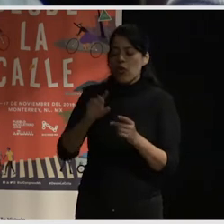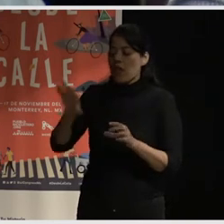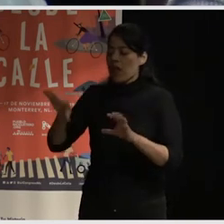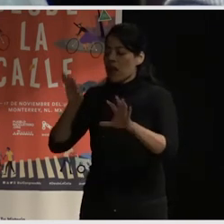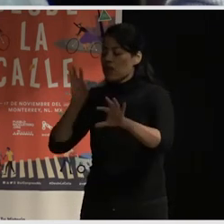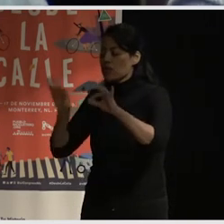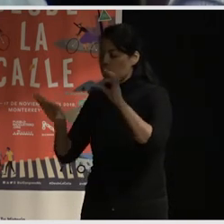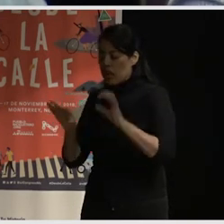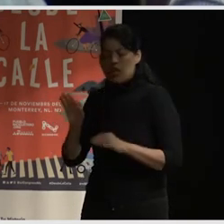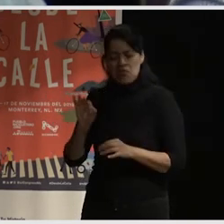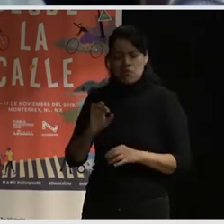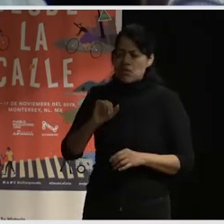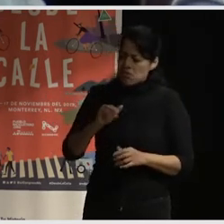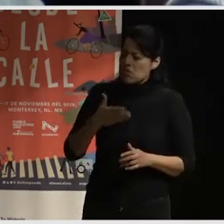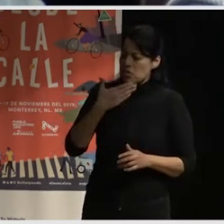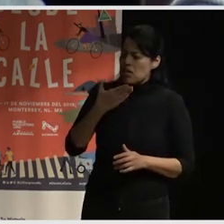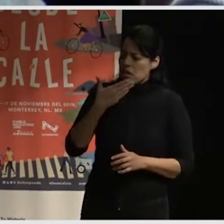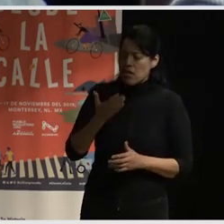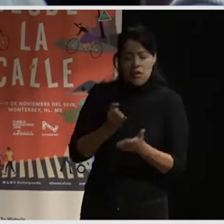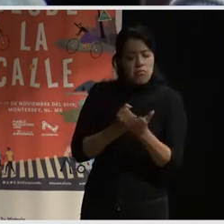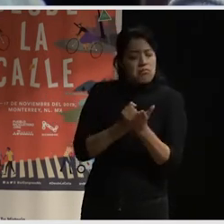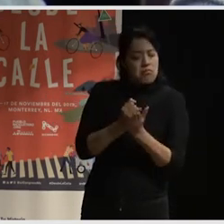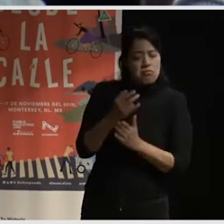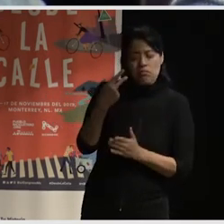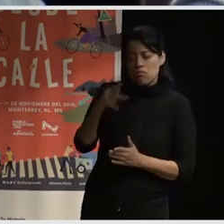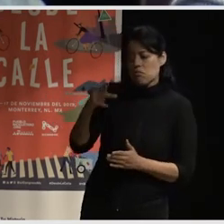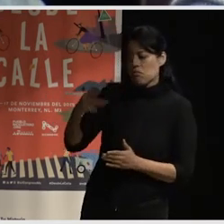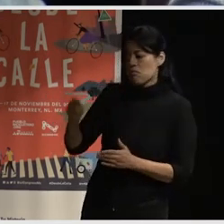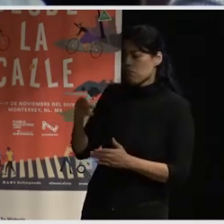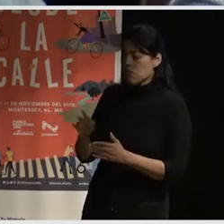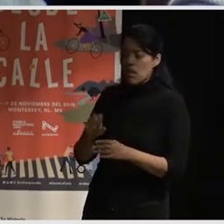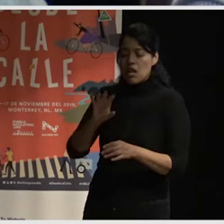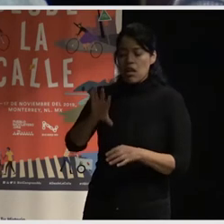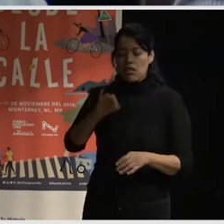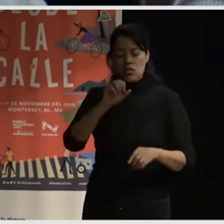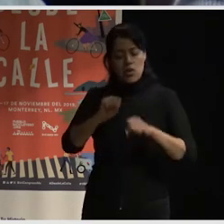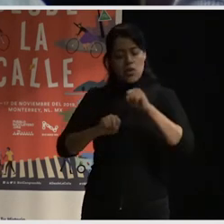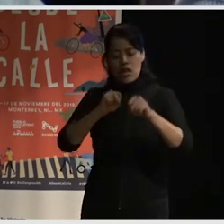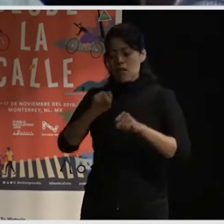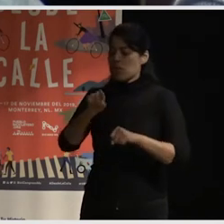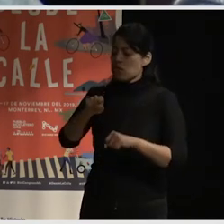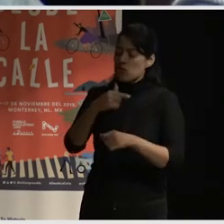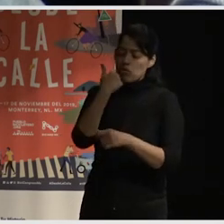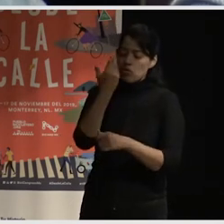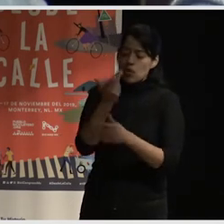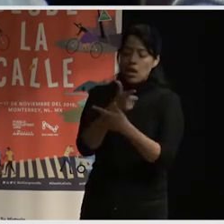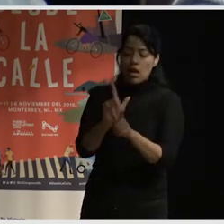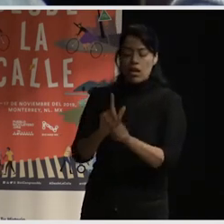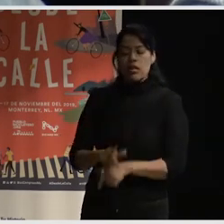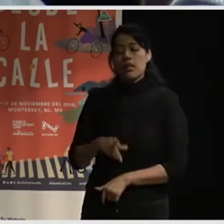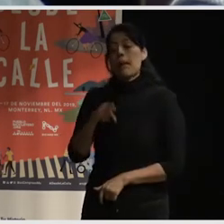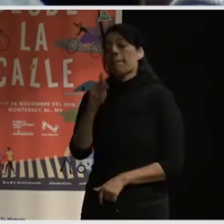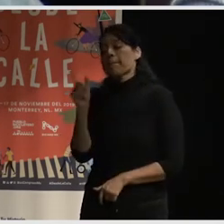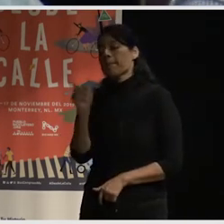tienes alternativas pues adelante y si de la persona escoge la bici escoge lo que tú quieras pero